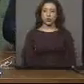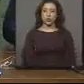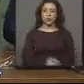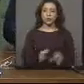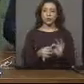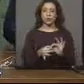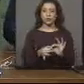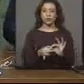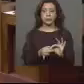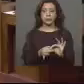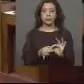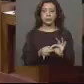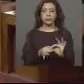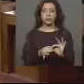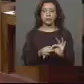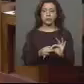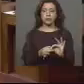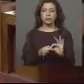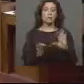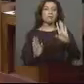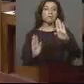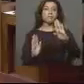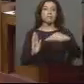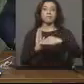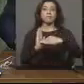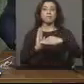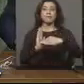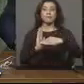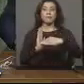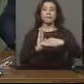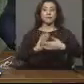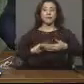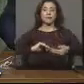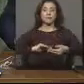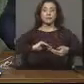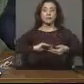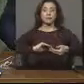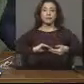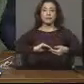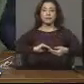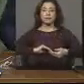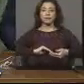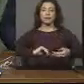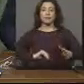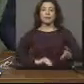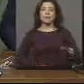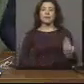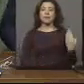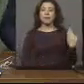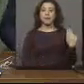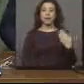Muchas gracias, presidente. Escúcheme, diputado Isacort, antes quiero obviamente hacer un particular saludo.